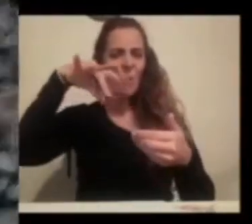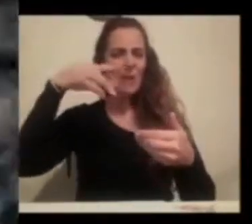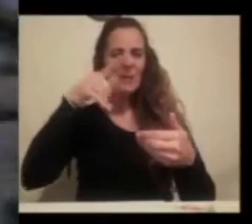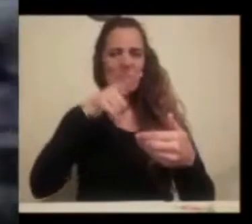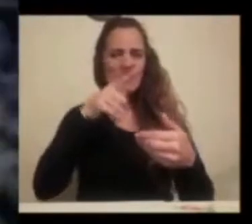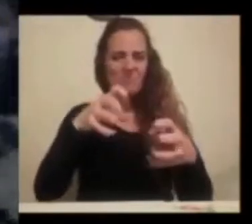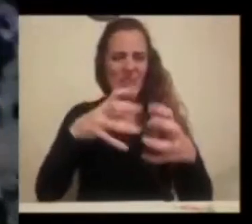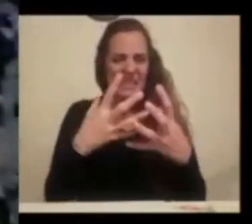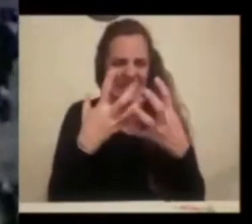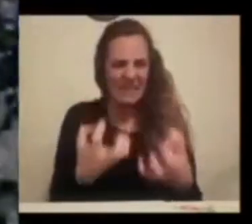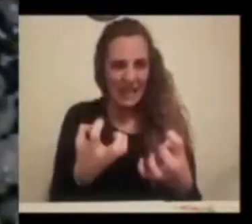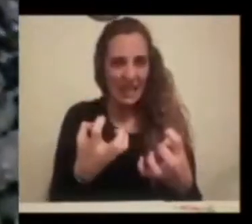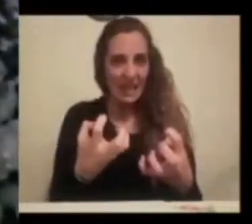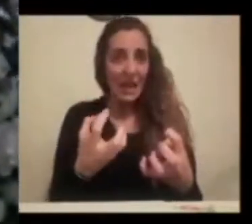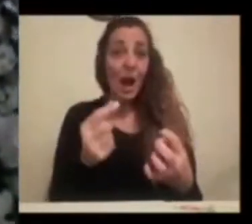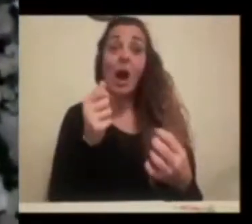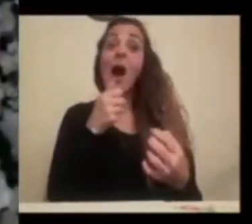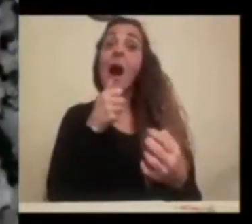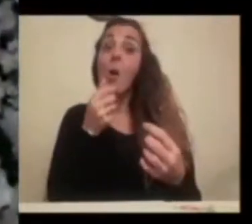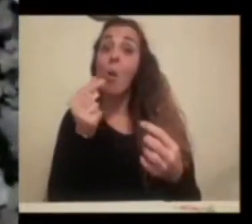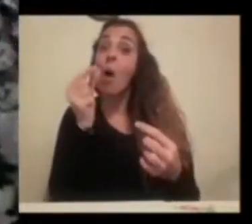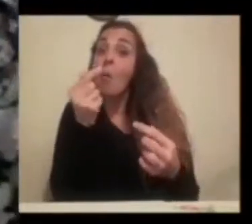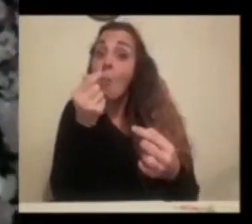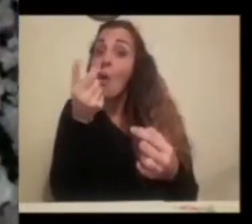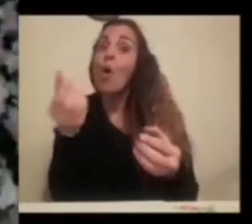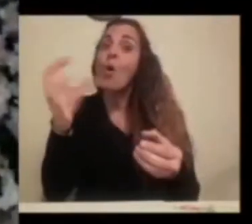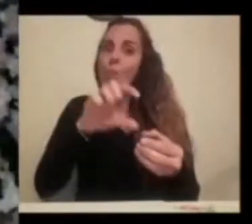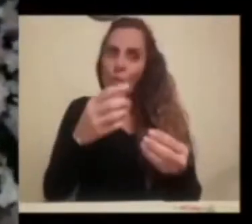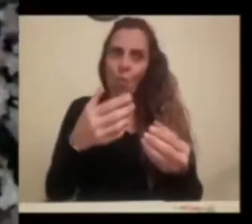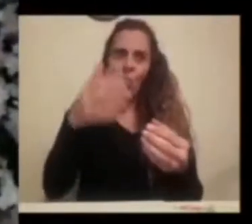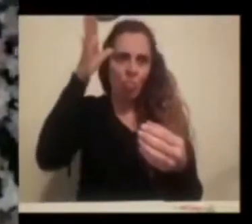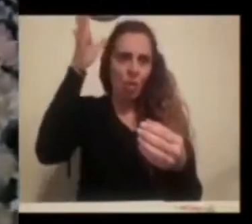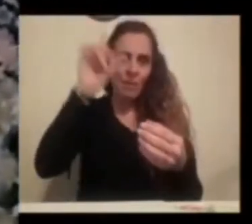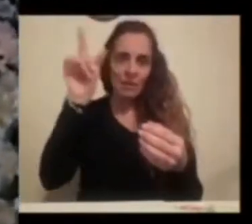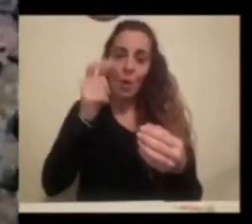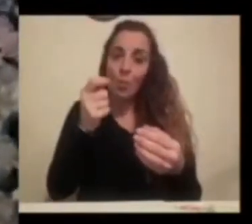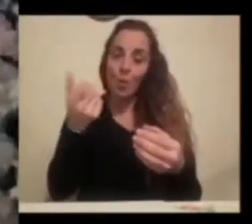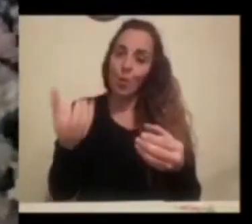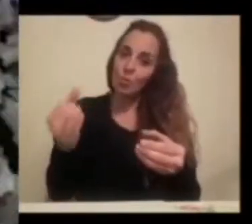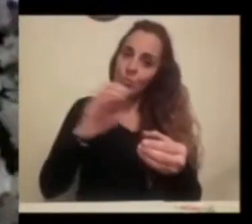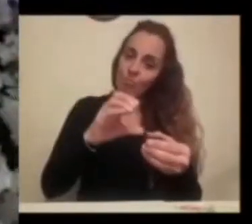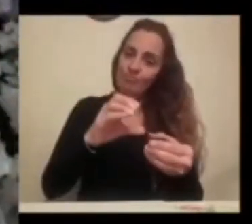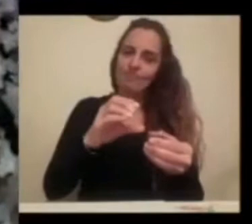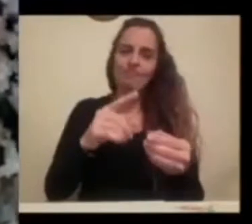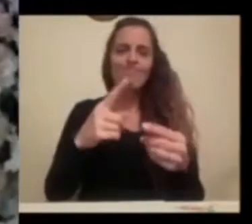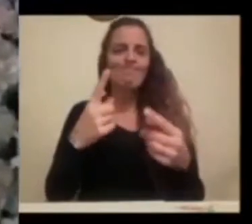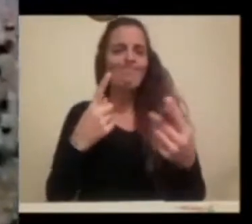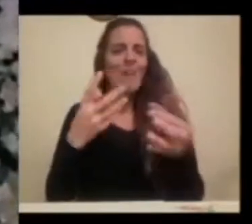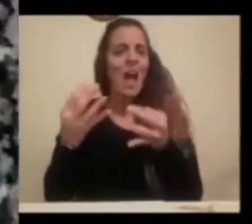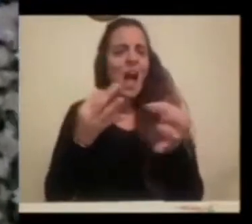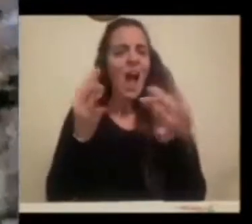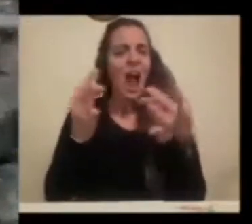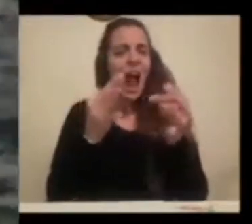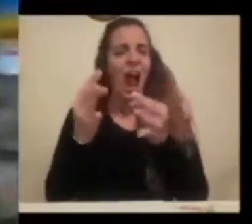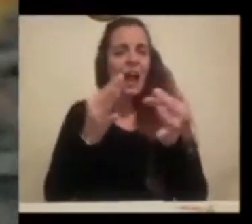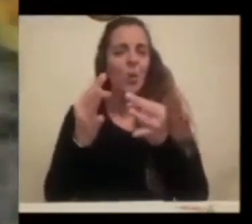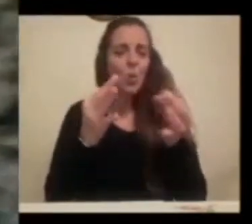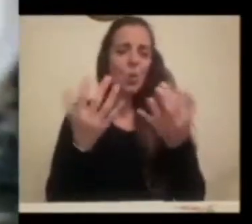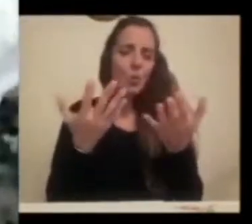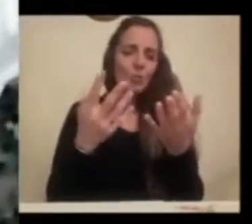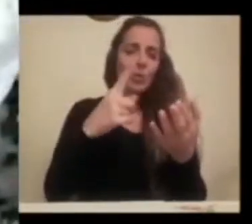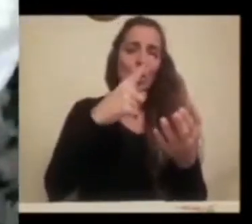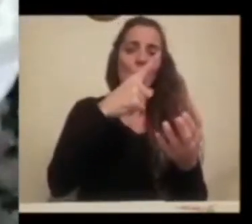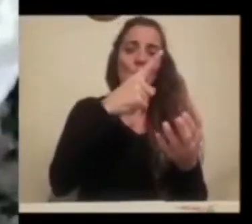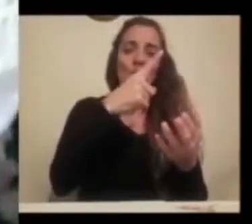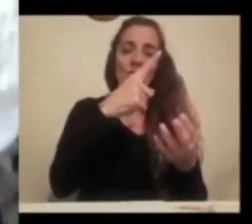necesite hidratarse, le puedo agregar un poquito de agua, ¿sí? No mucho. Se calcula más o menos que por cada